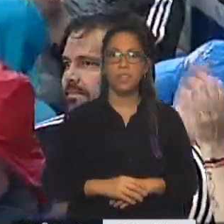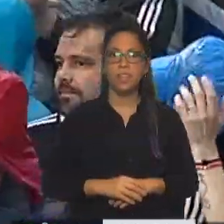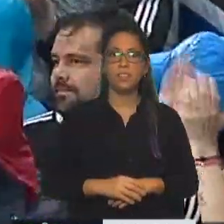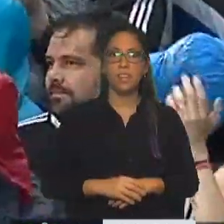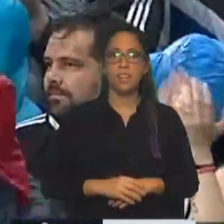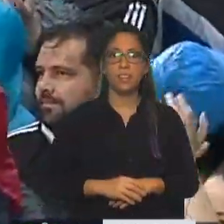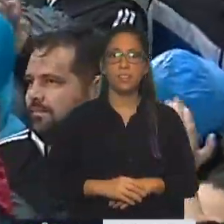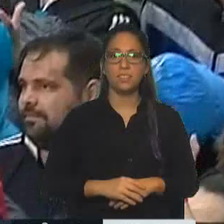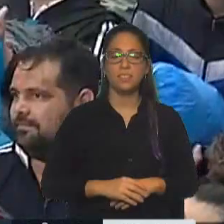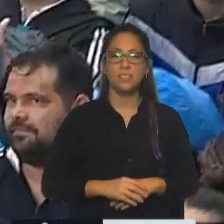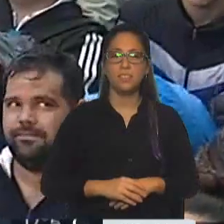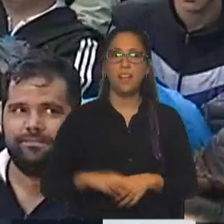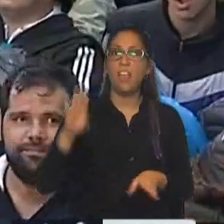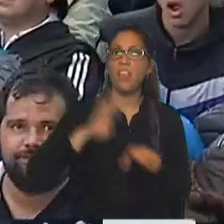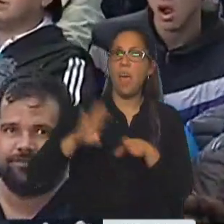Era la deuda